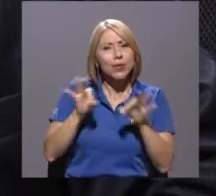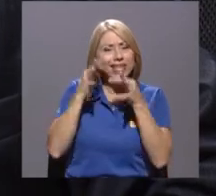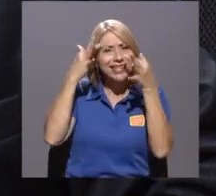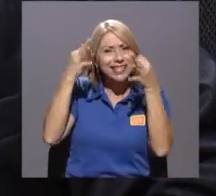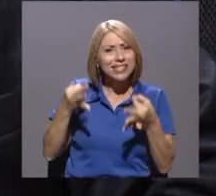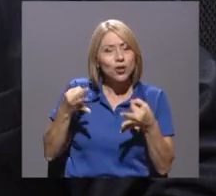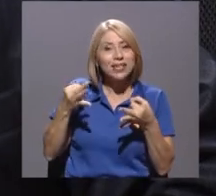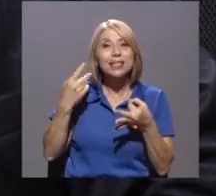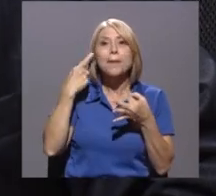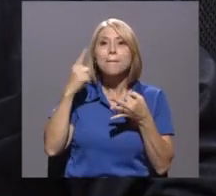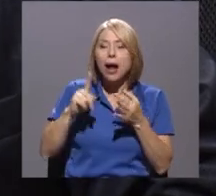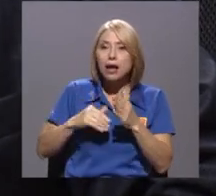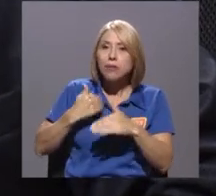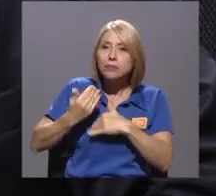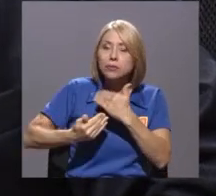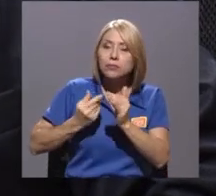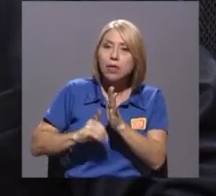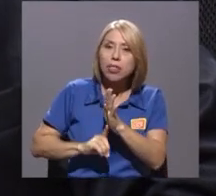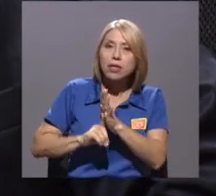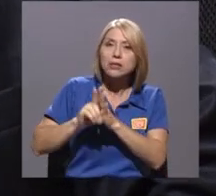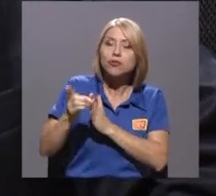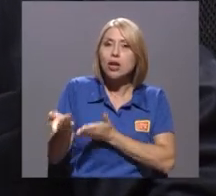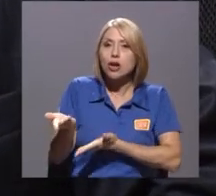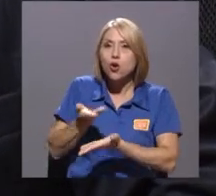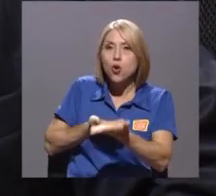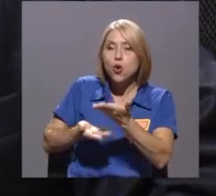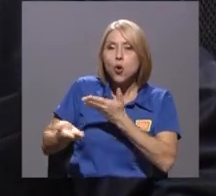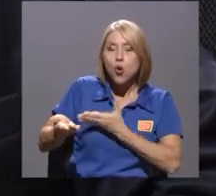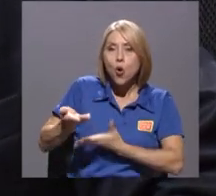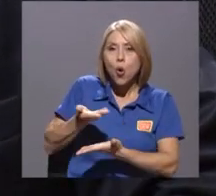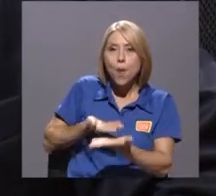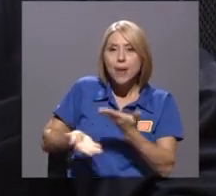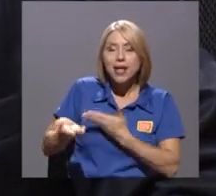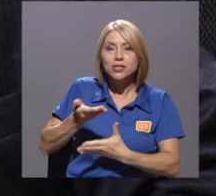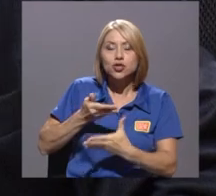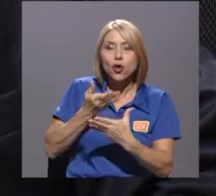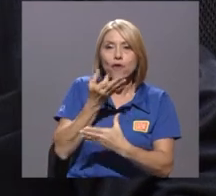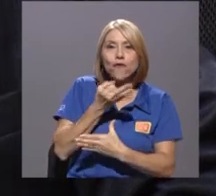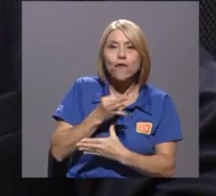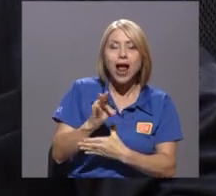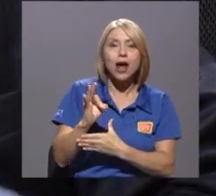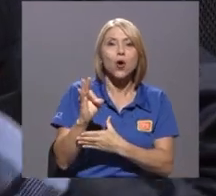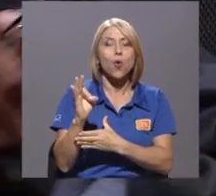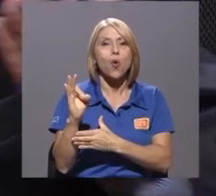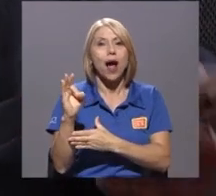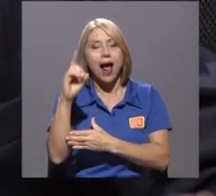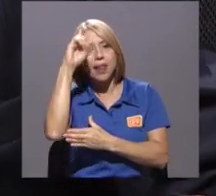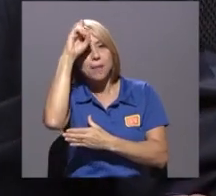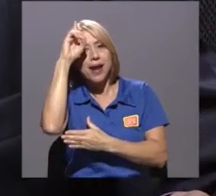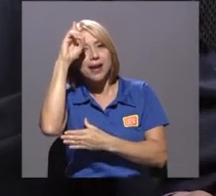cooperación concordia mano y el factor de aquí es donde bueno